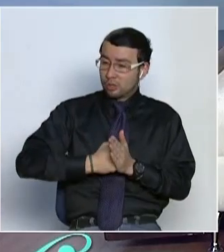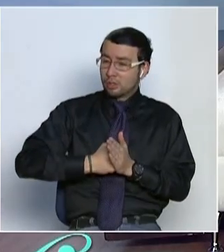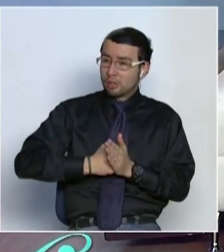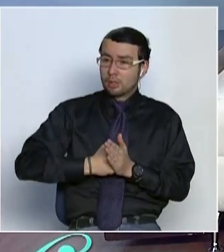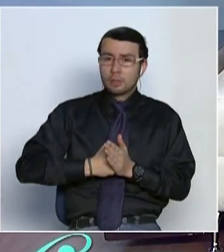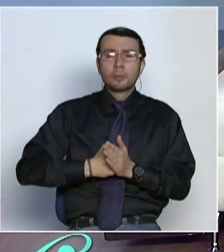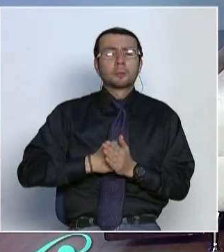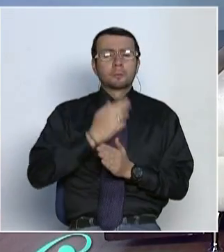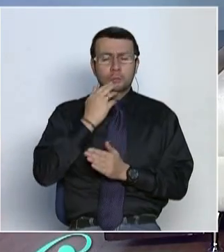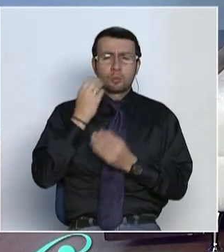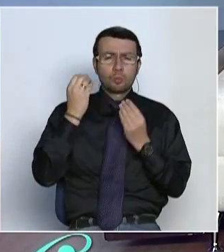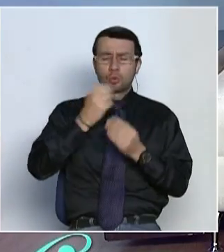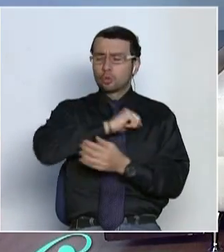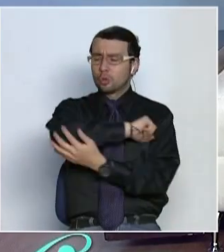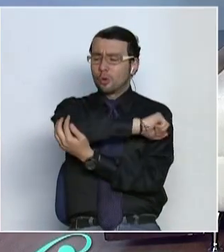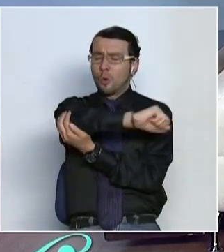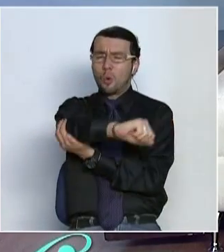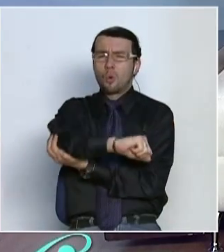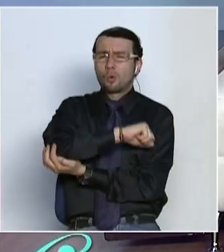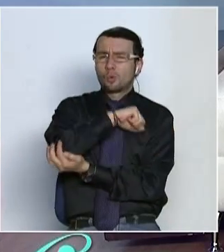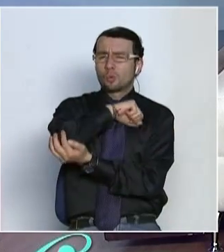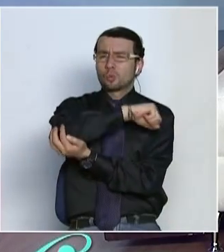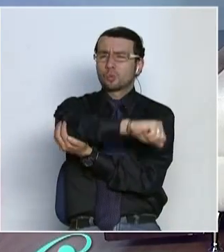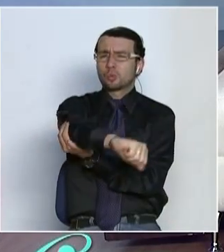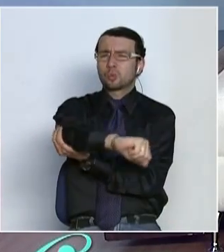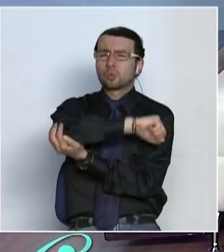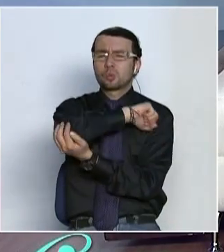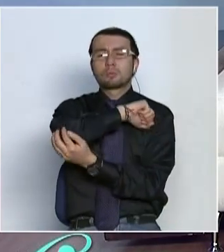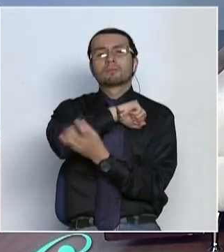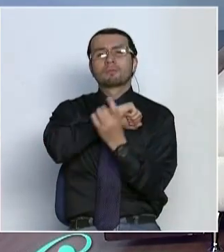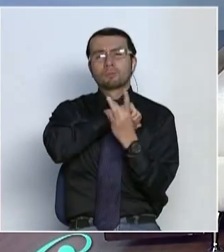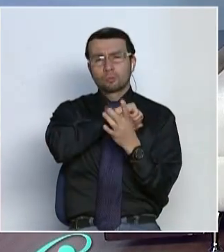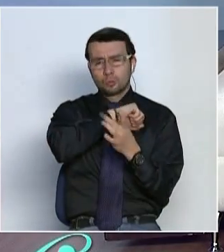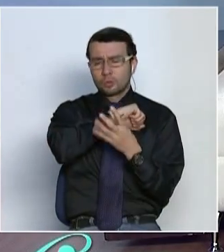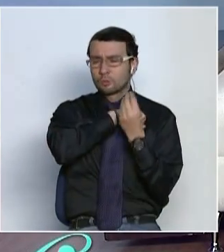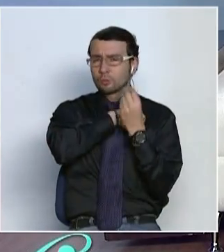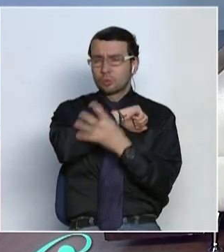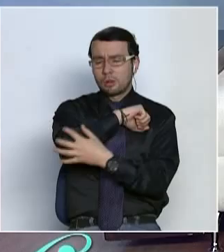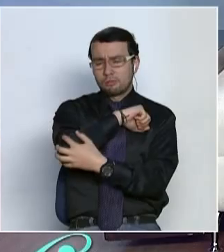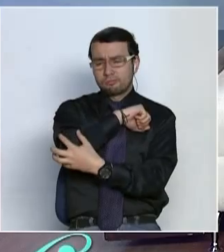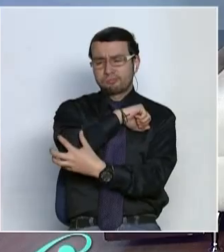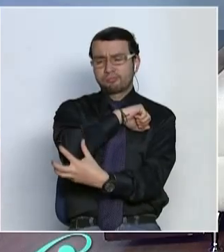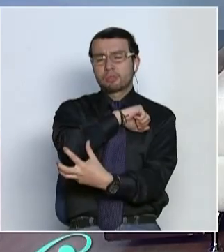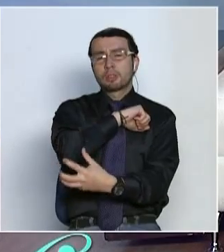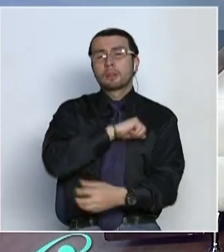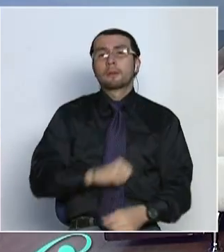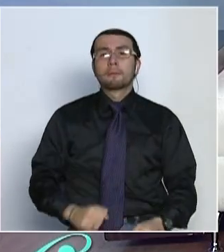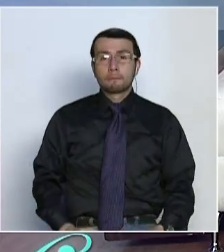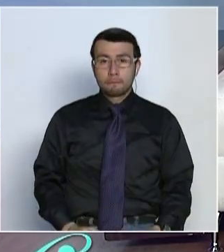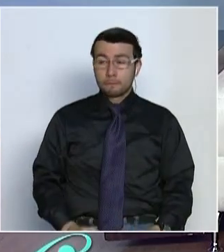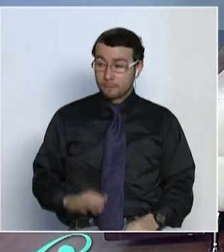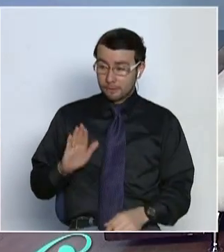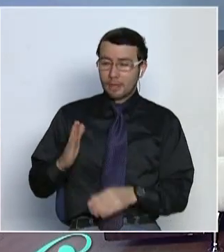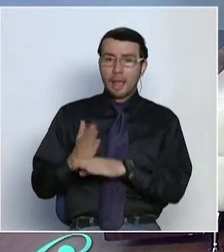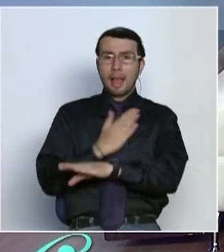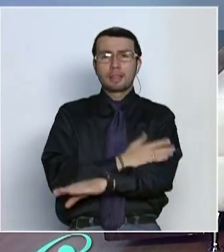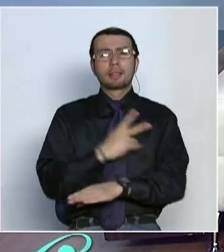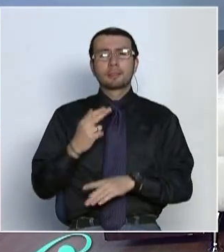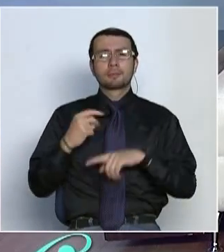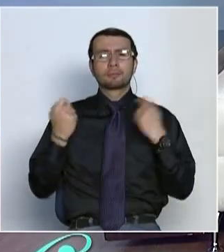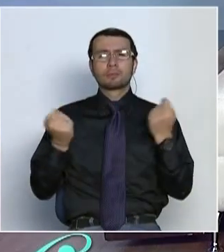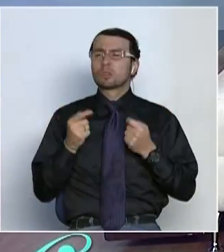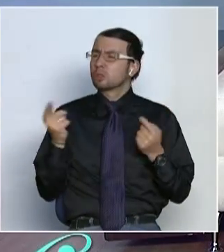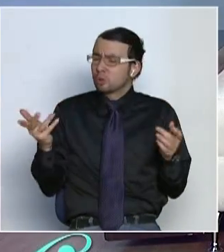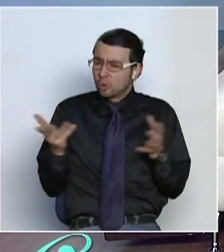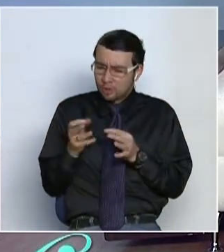mucho, mucho, muy enconados aquí, muy enconados. Antes de ir a este corte comerciales, cuéntenos dónde